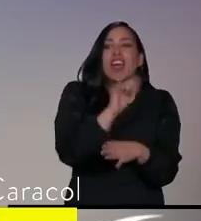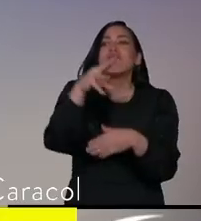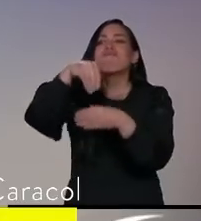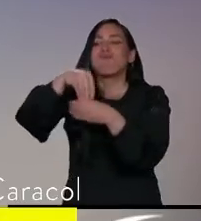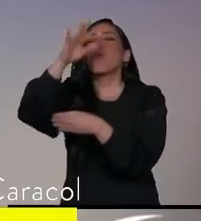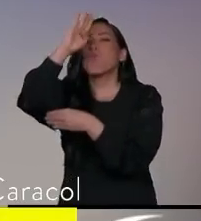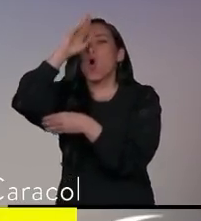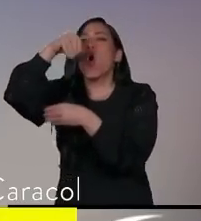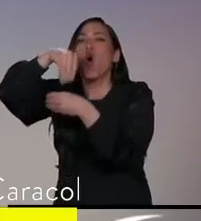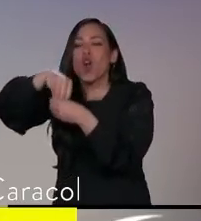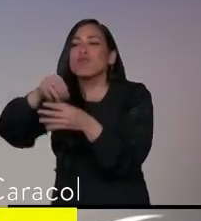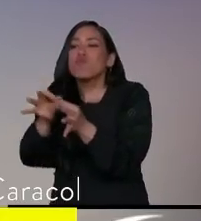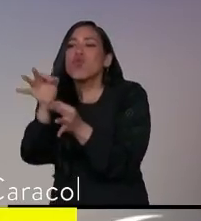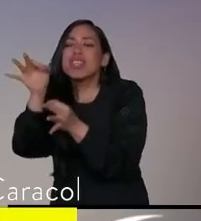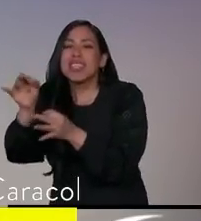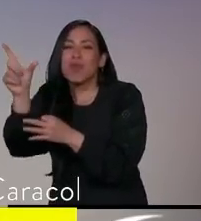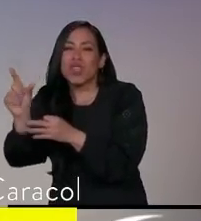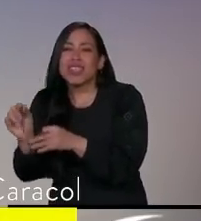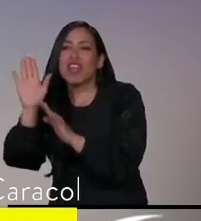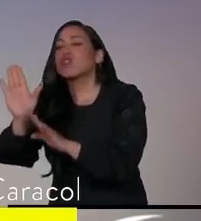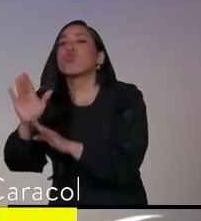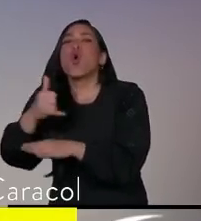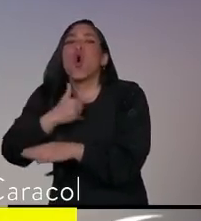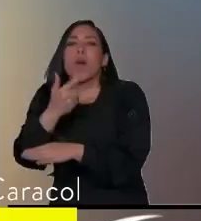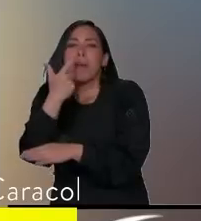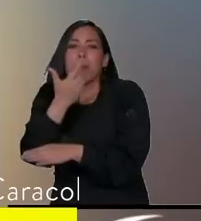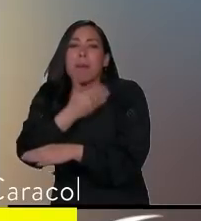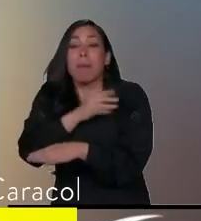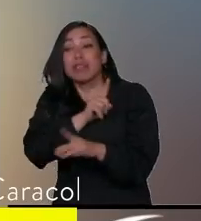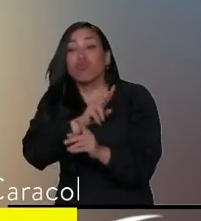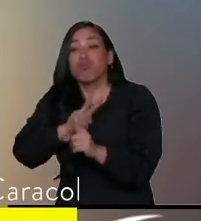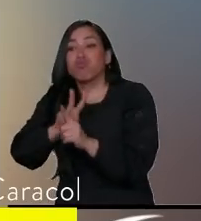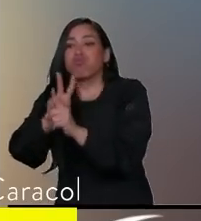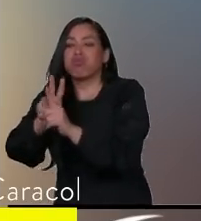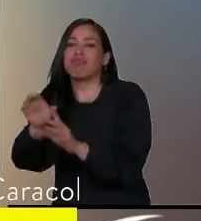de policía en un municipio del Cesar y sus jóvenes padres están en camino